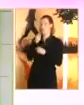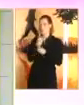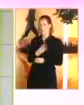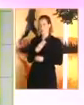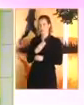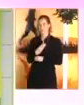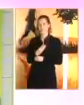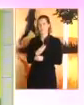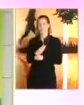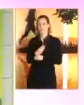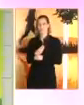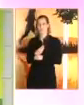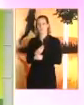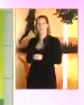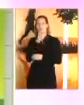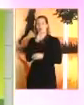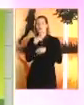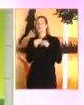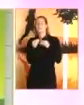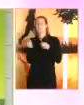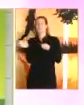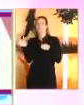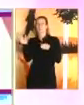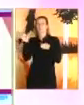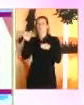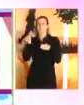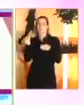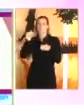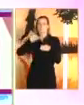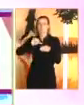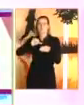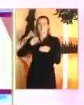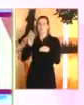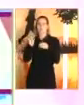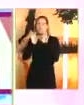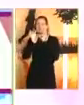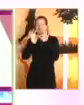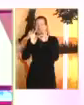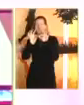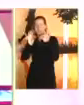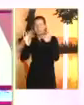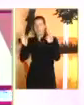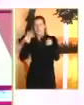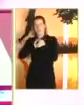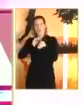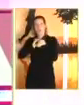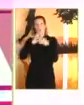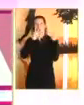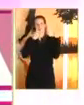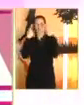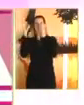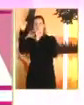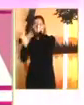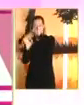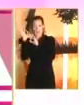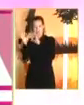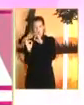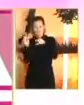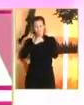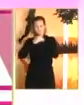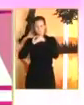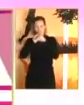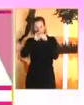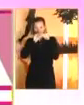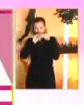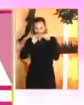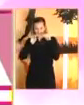echar es una película muy fina de alcohol del 96, porque es la que nos va a hacer la separación y los que nos va a hacer aparecer las hebras